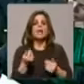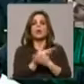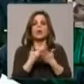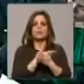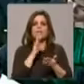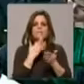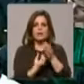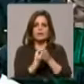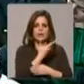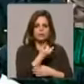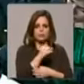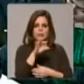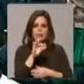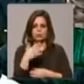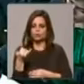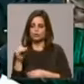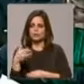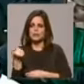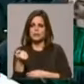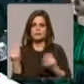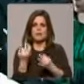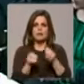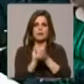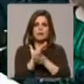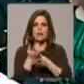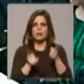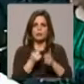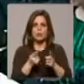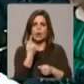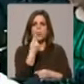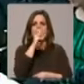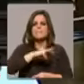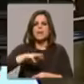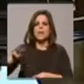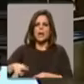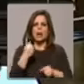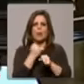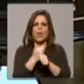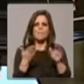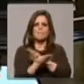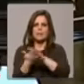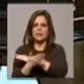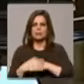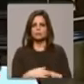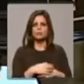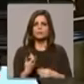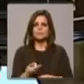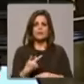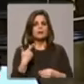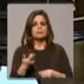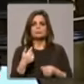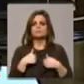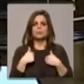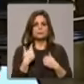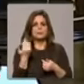entre 2014 y 2015 en torno a 1 millón de empleos netos. Se ve que a falta de méritos propios el gobierno lo que ha hecho ha